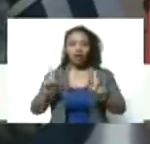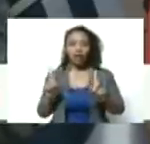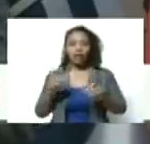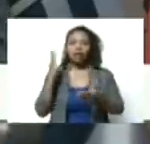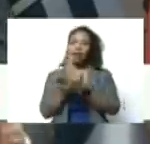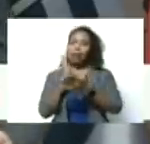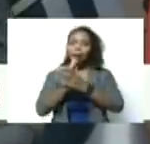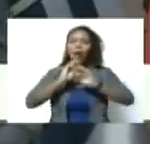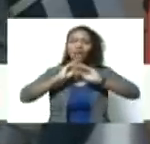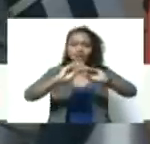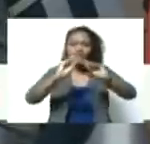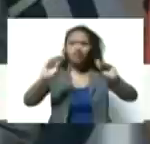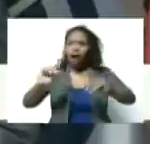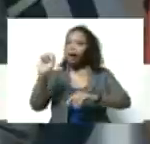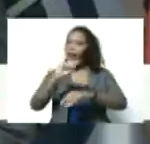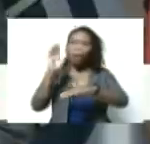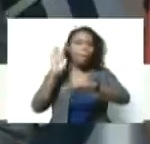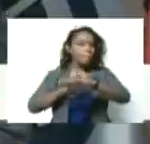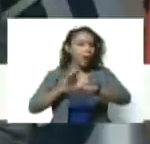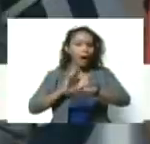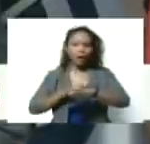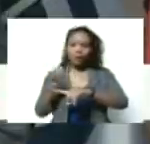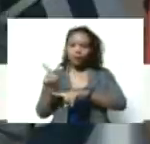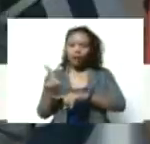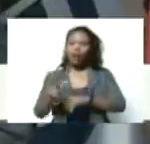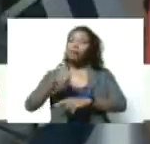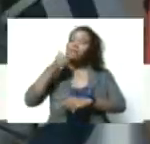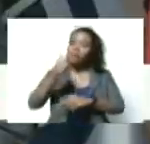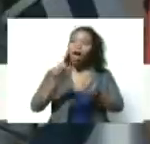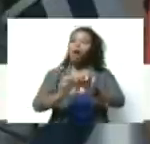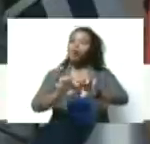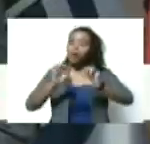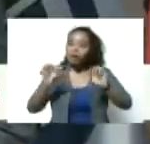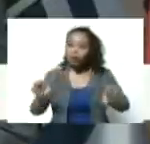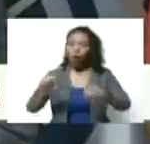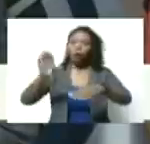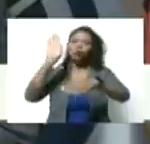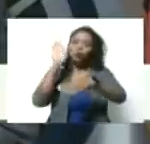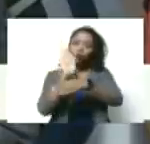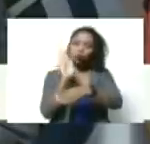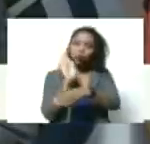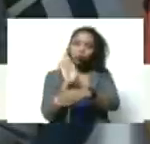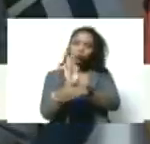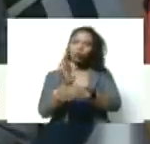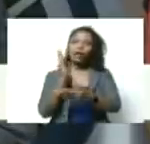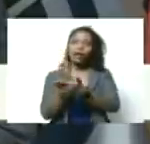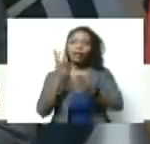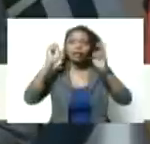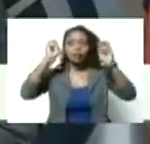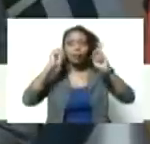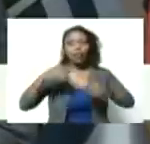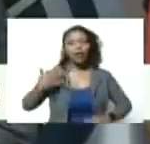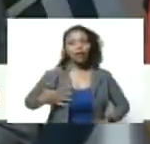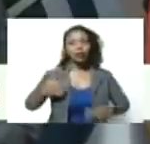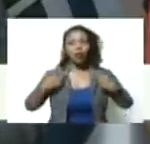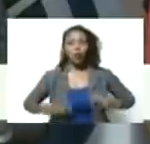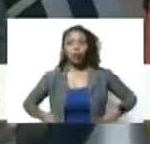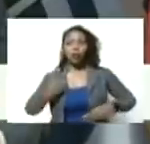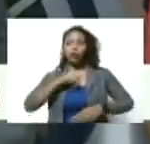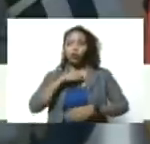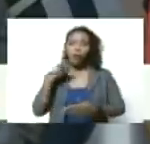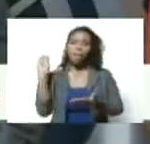llamado a que no ocurra, a que haya más bien educación y prevención en materia de derechos humanos. Nosotros